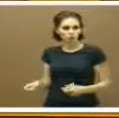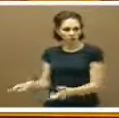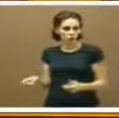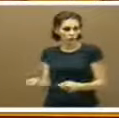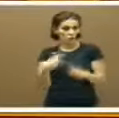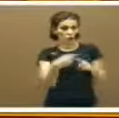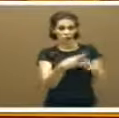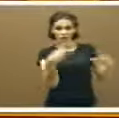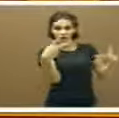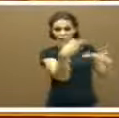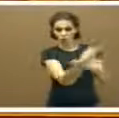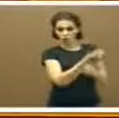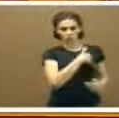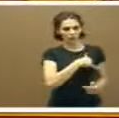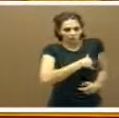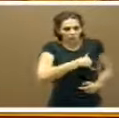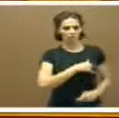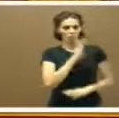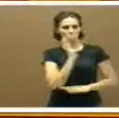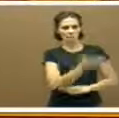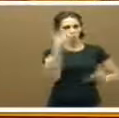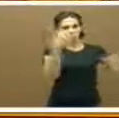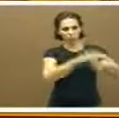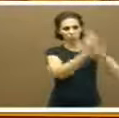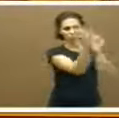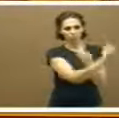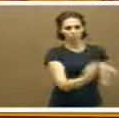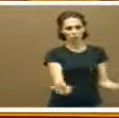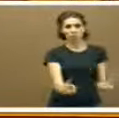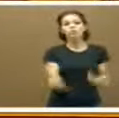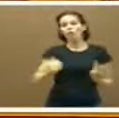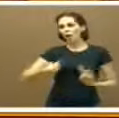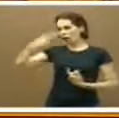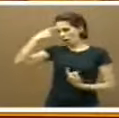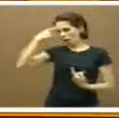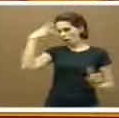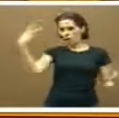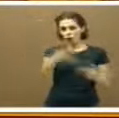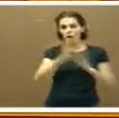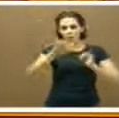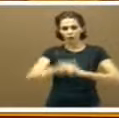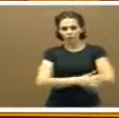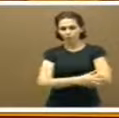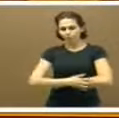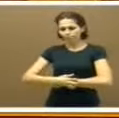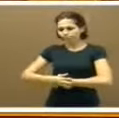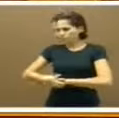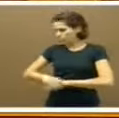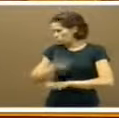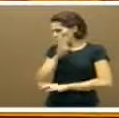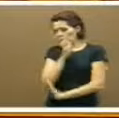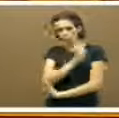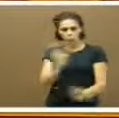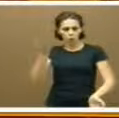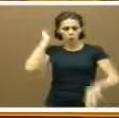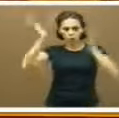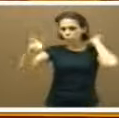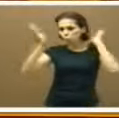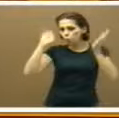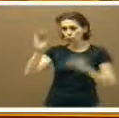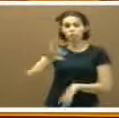recortado. Su obsesión por los recortes les ha hecho centrarse, en un austericidio atroz, salvaje, señor